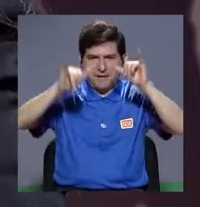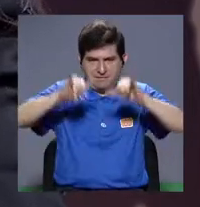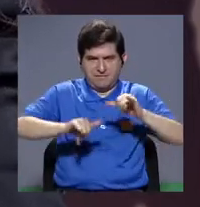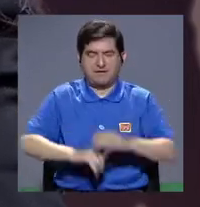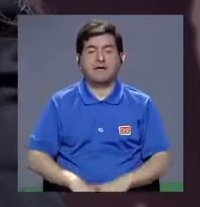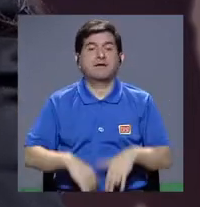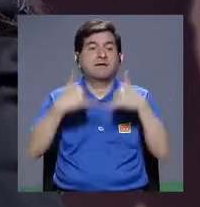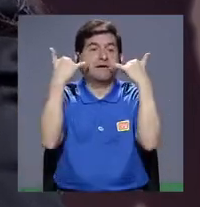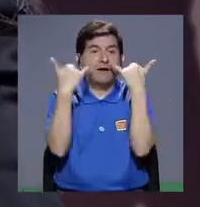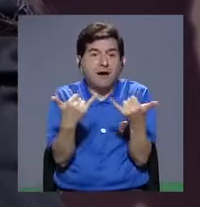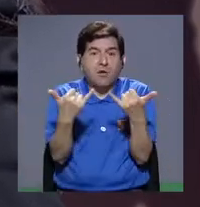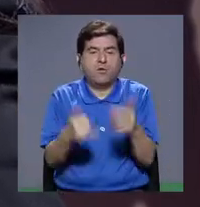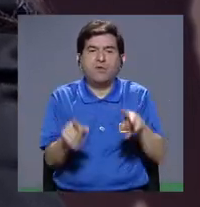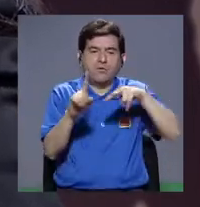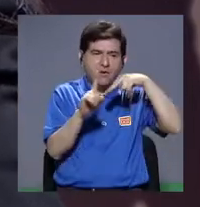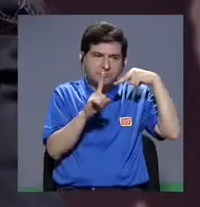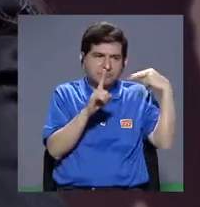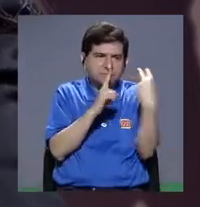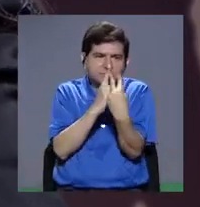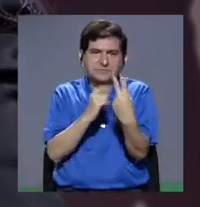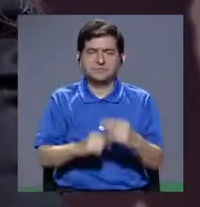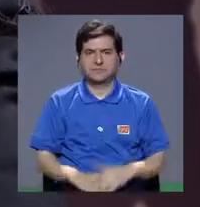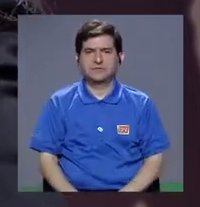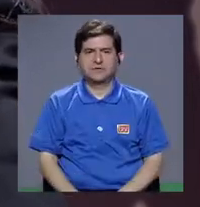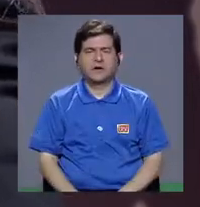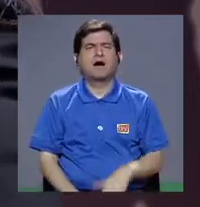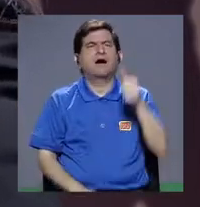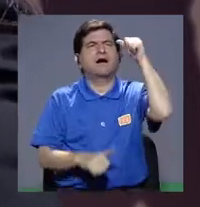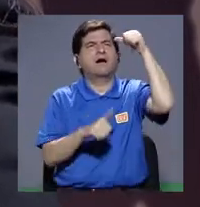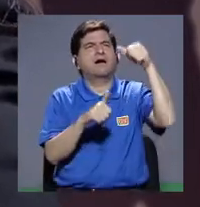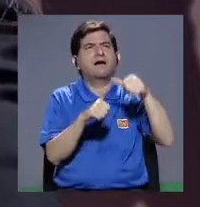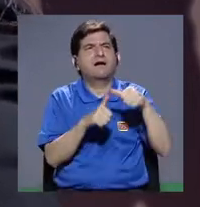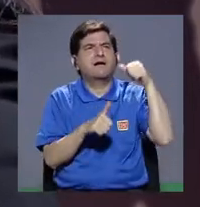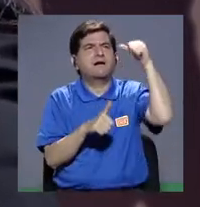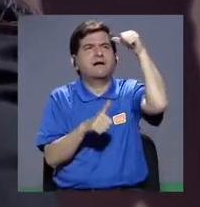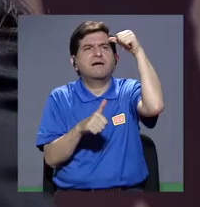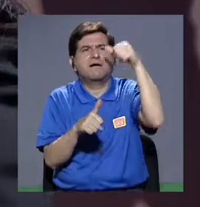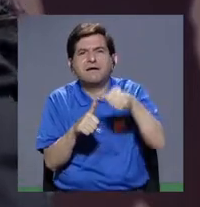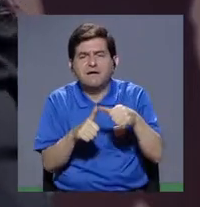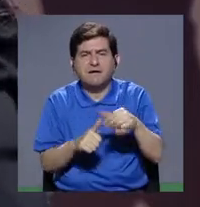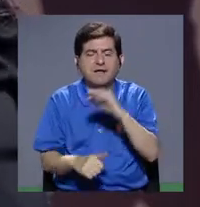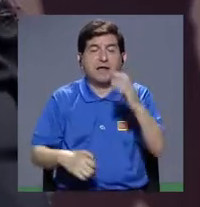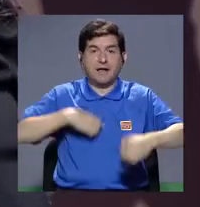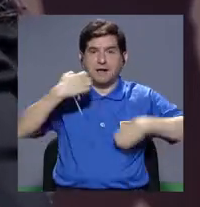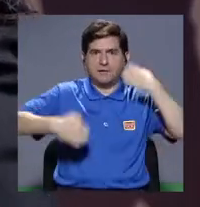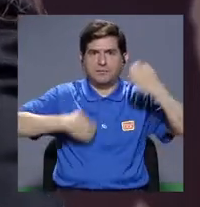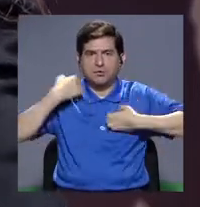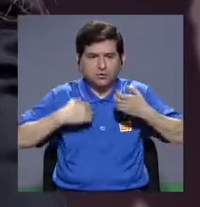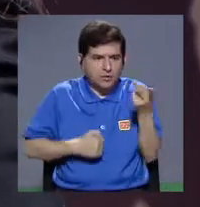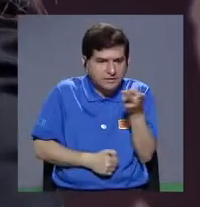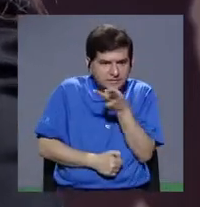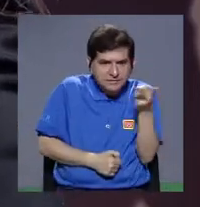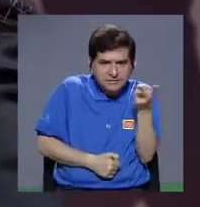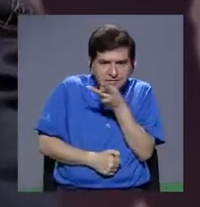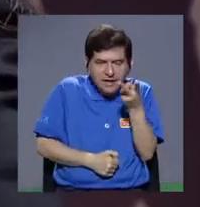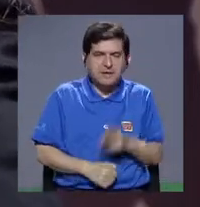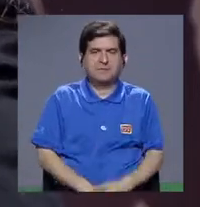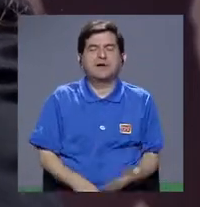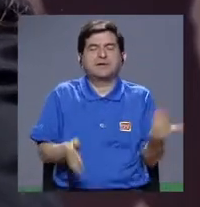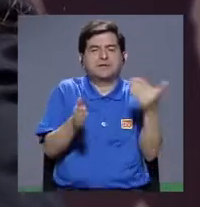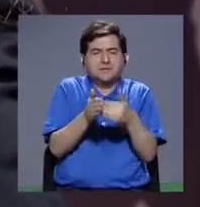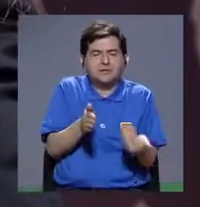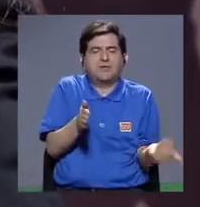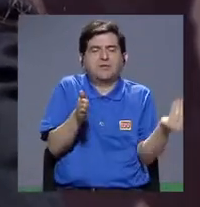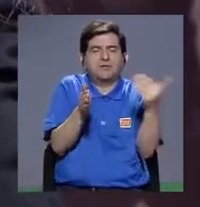ahora desde el punto de vista de como los recuerdos y las emociones vuelven